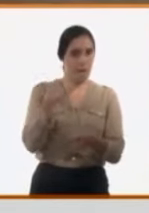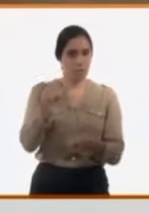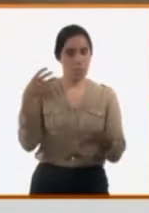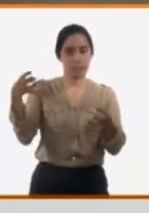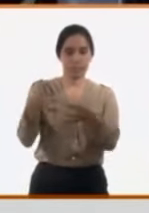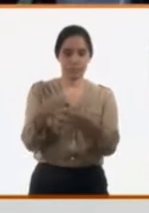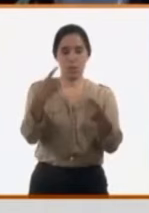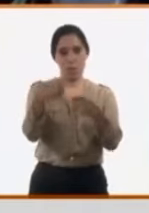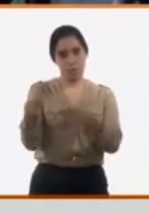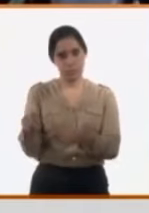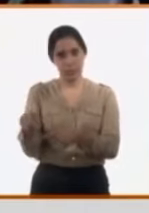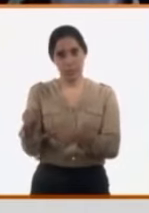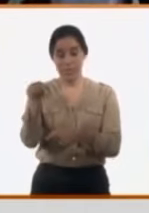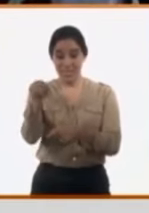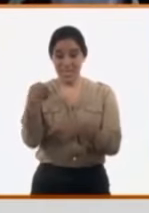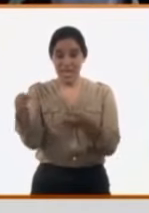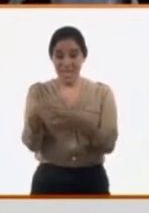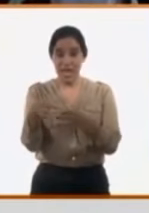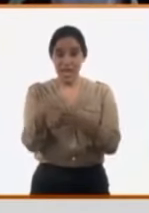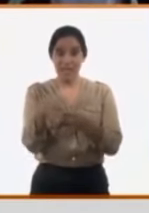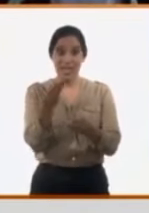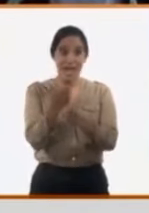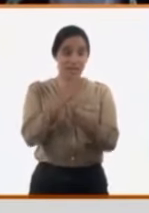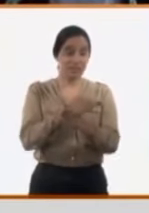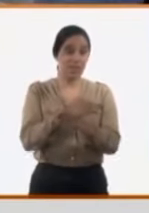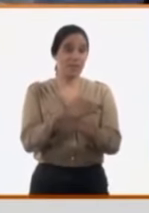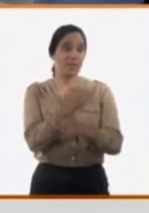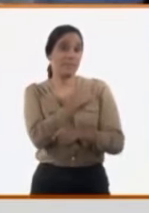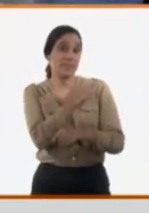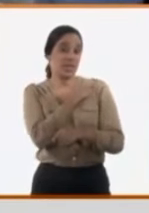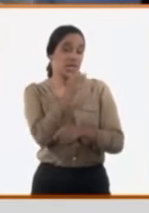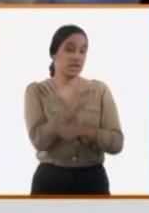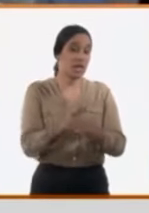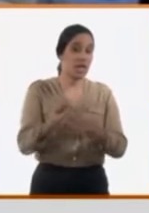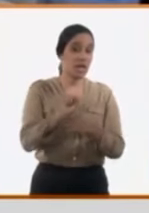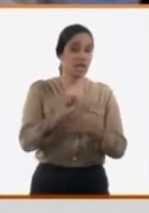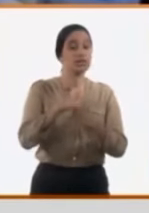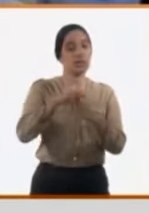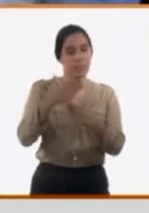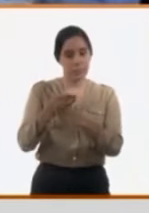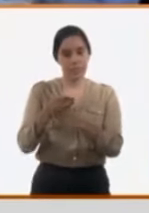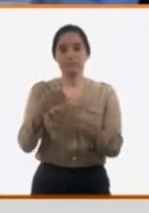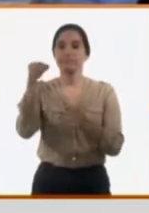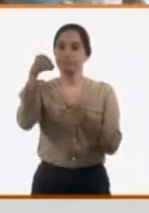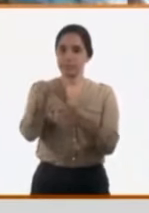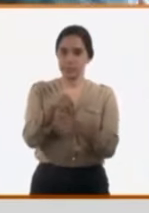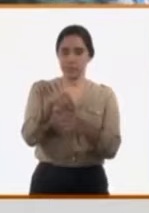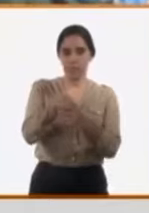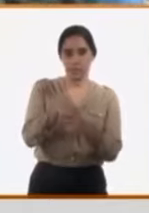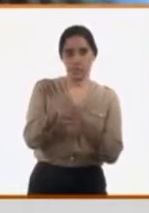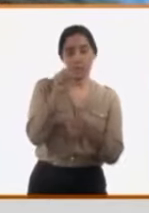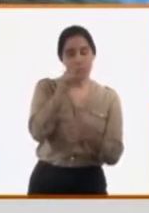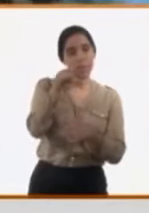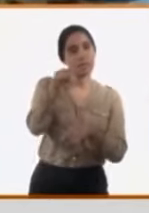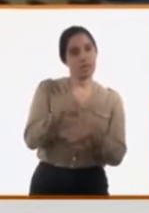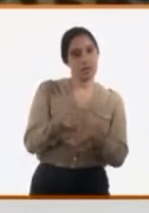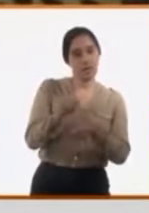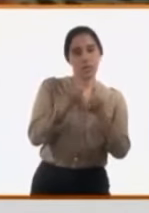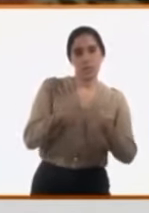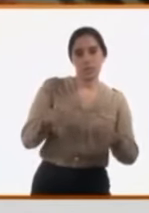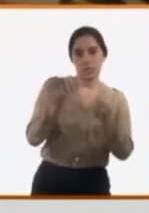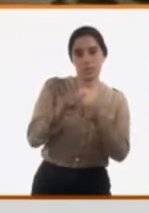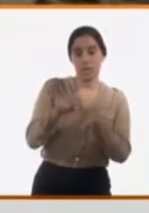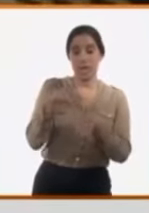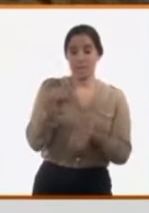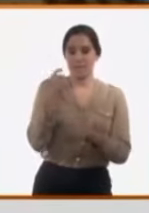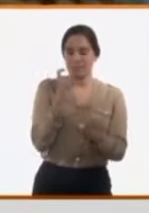militar pero ellas 31000 plazas son para el curso de realmente a mí yo me sorprendió porque